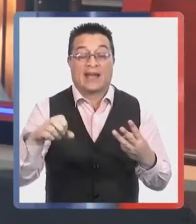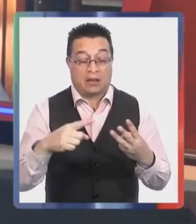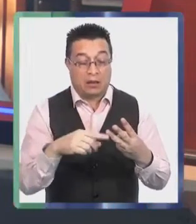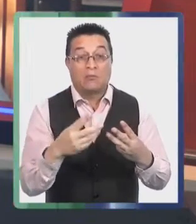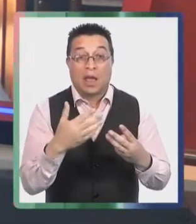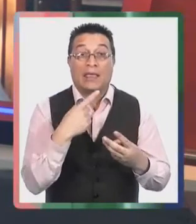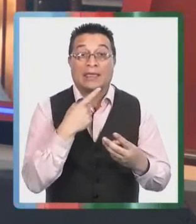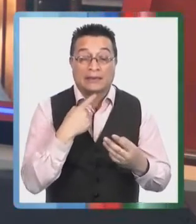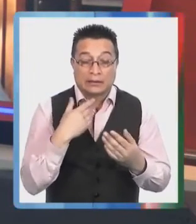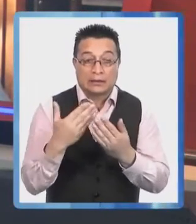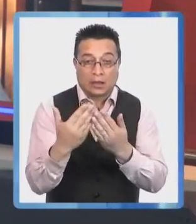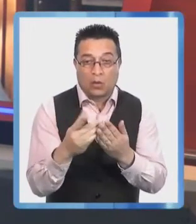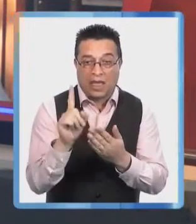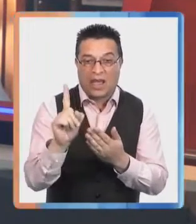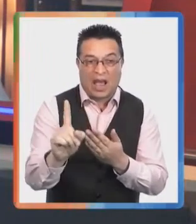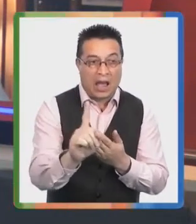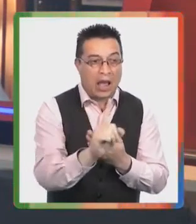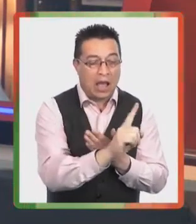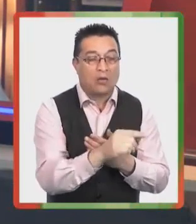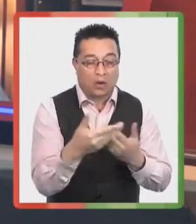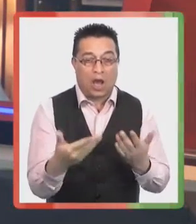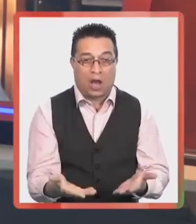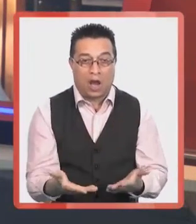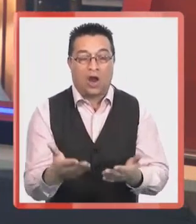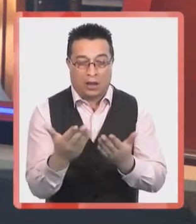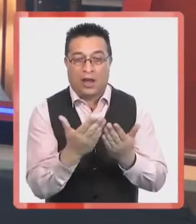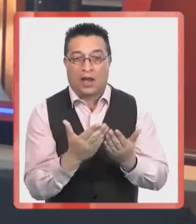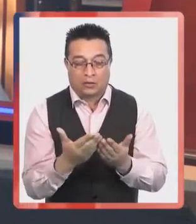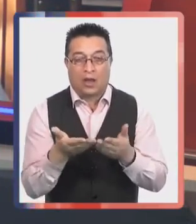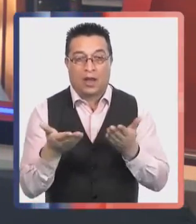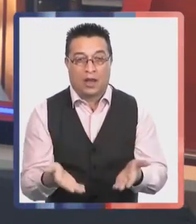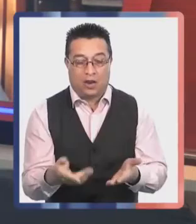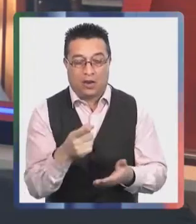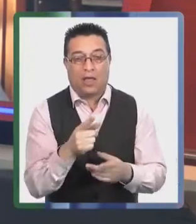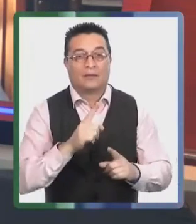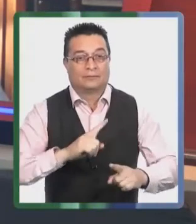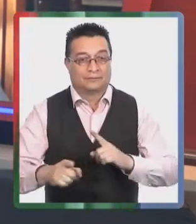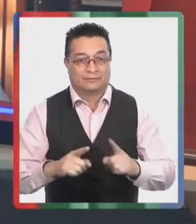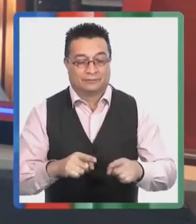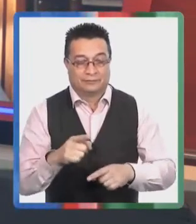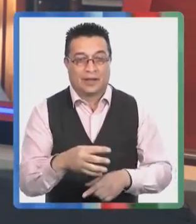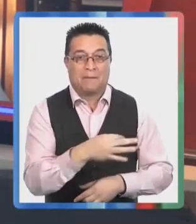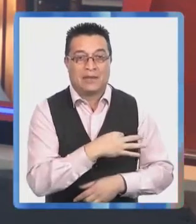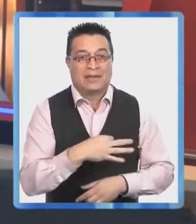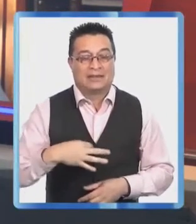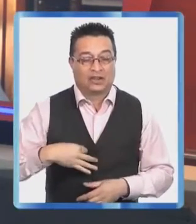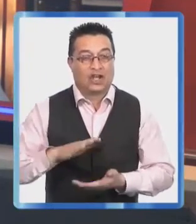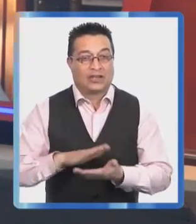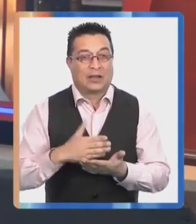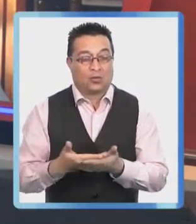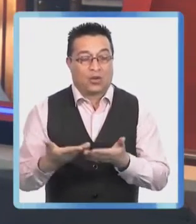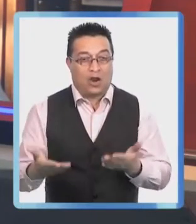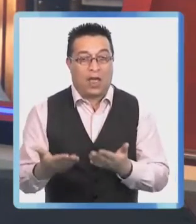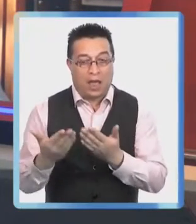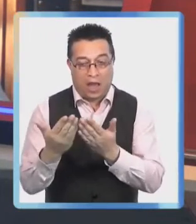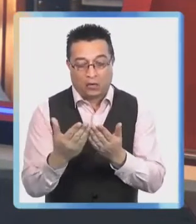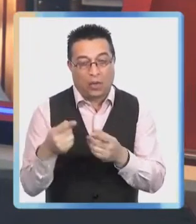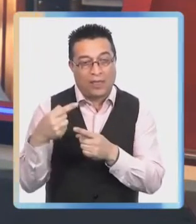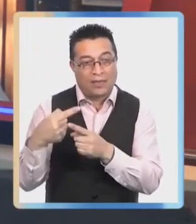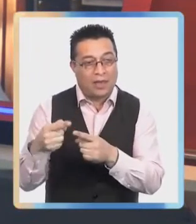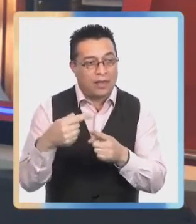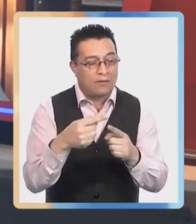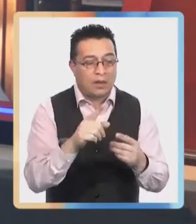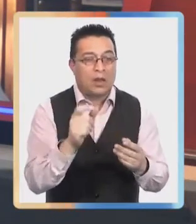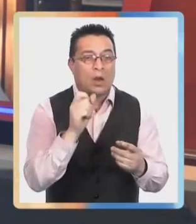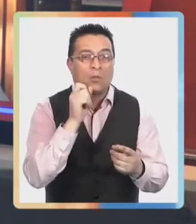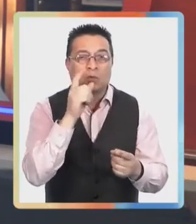es bien interesante el estudiar caso a caso, que es lo que está haciendo en este minuto la actual administración del Ministerio de Salud, estudiando caso